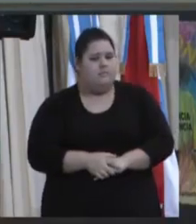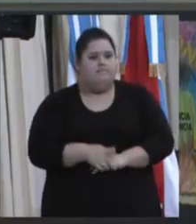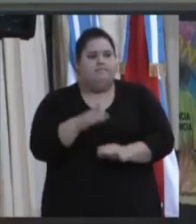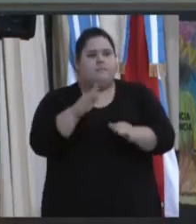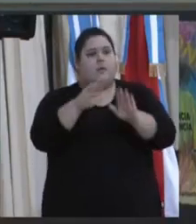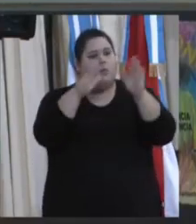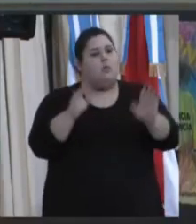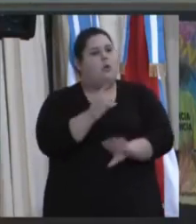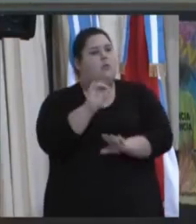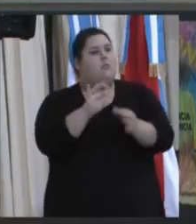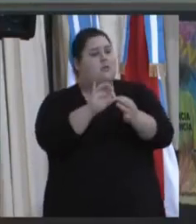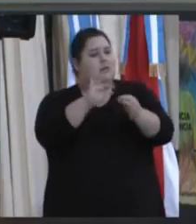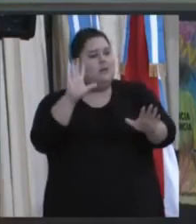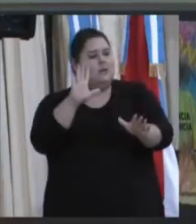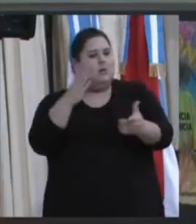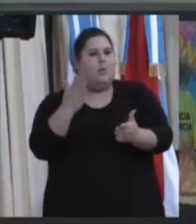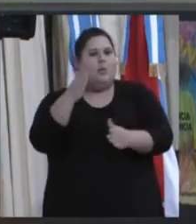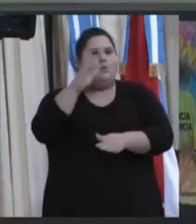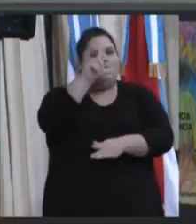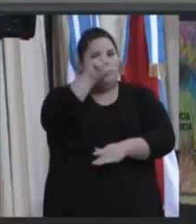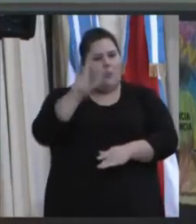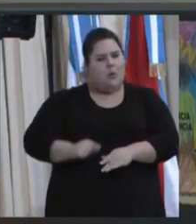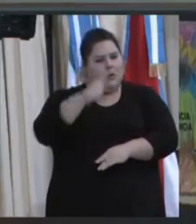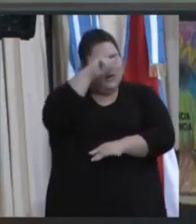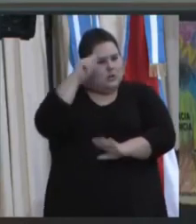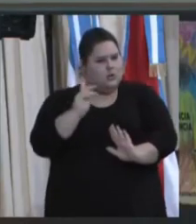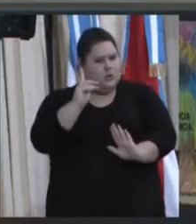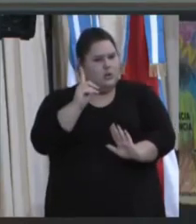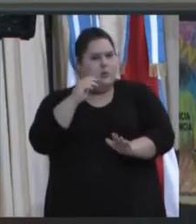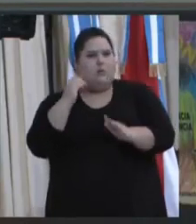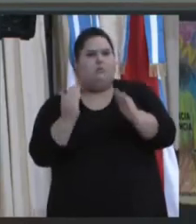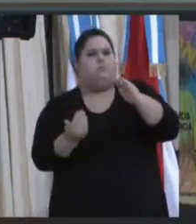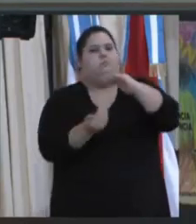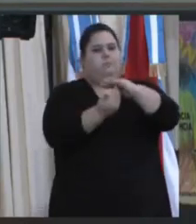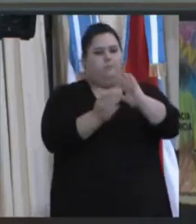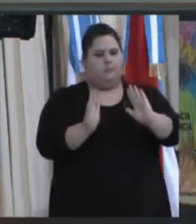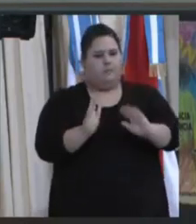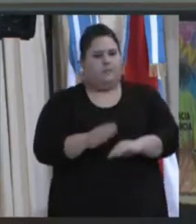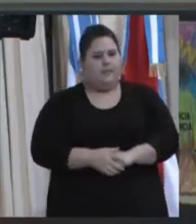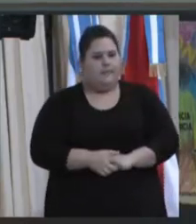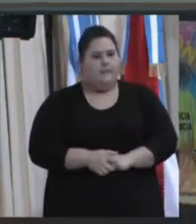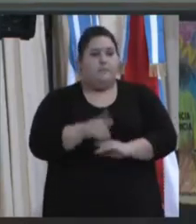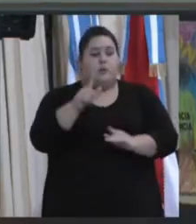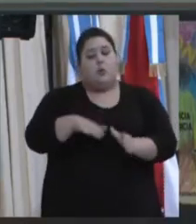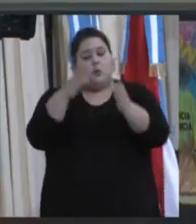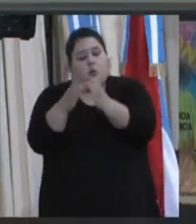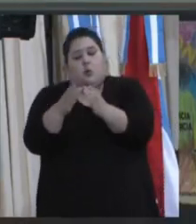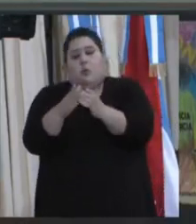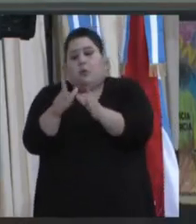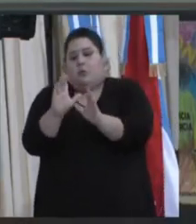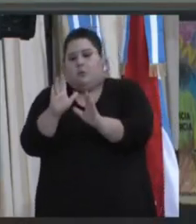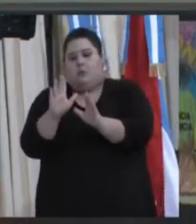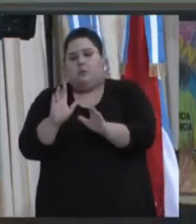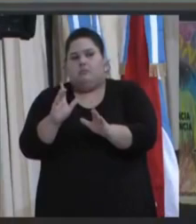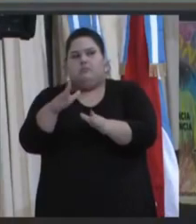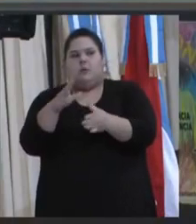la democracia universitaria a un nacionalismo más jerarquizante. Y otro grupo también bastante marcado que ligaba